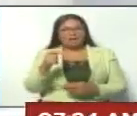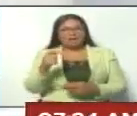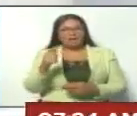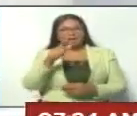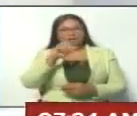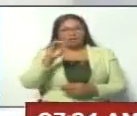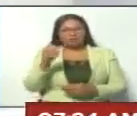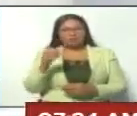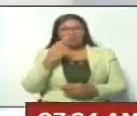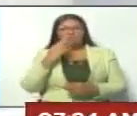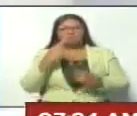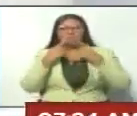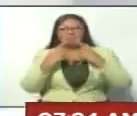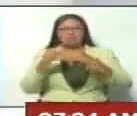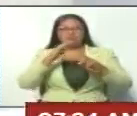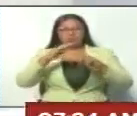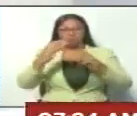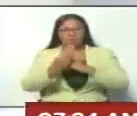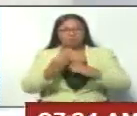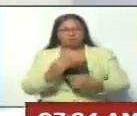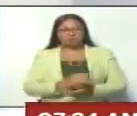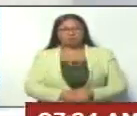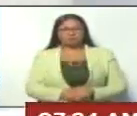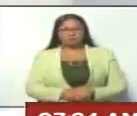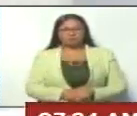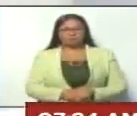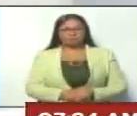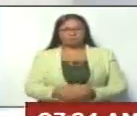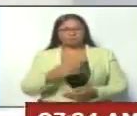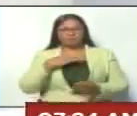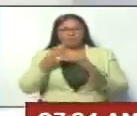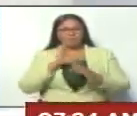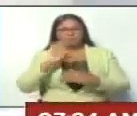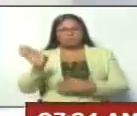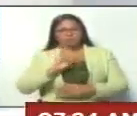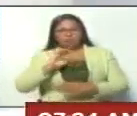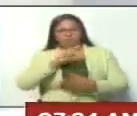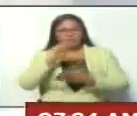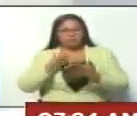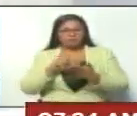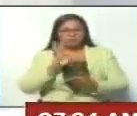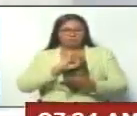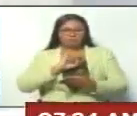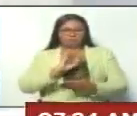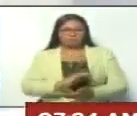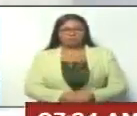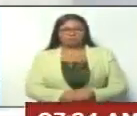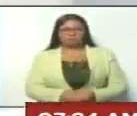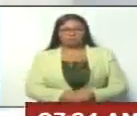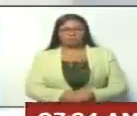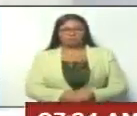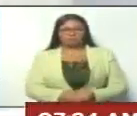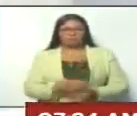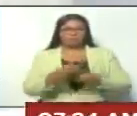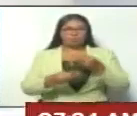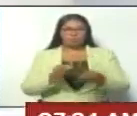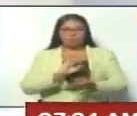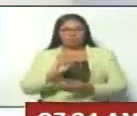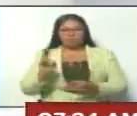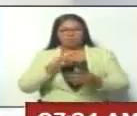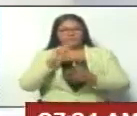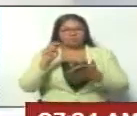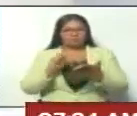interés cultural. Está declarada bien de interés cultural, por lo tanto es patrimonio de la nación. Como es patrimonio de la